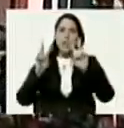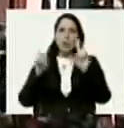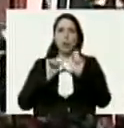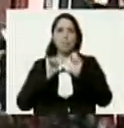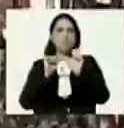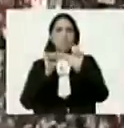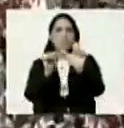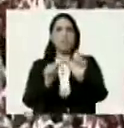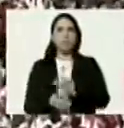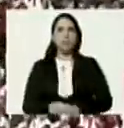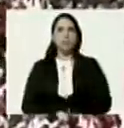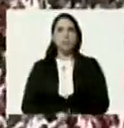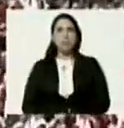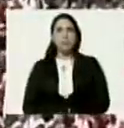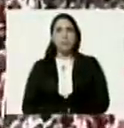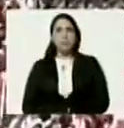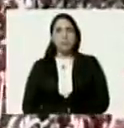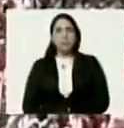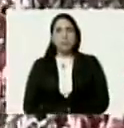permanente.